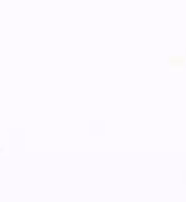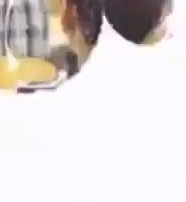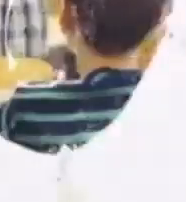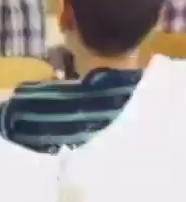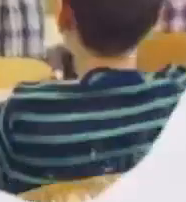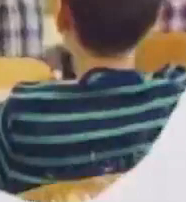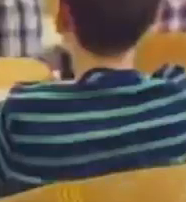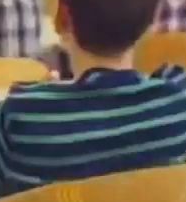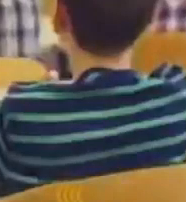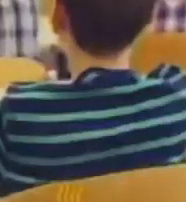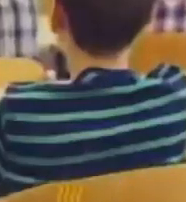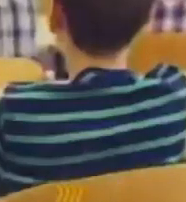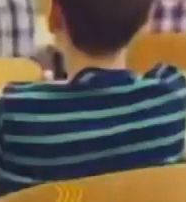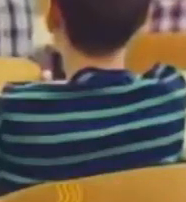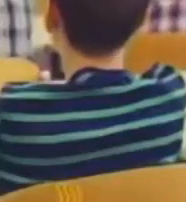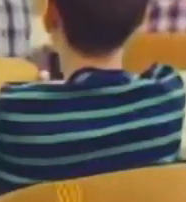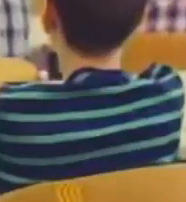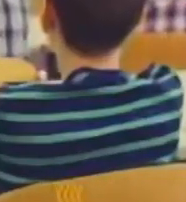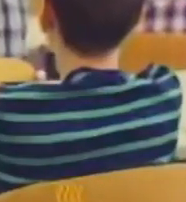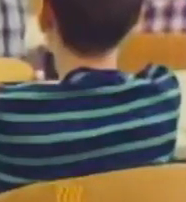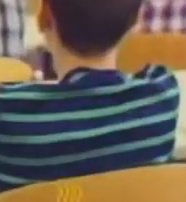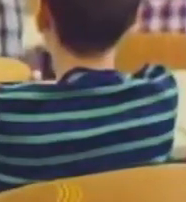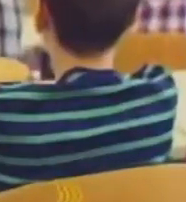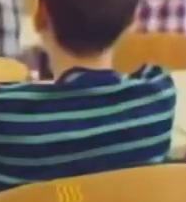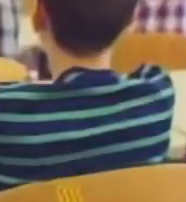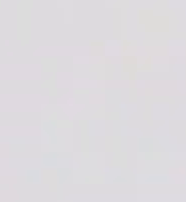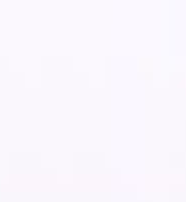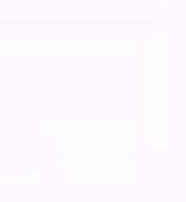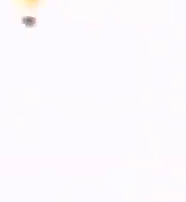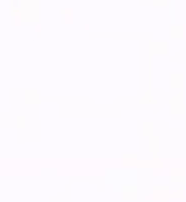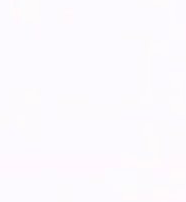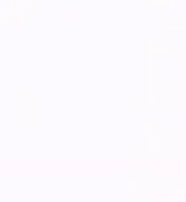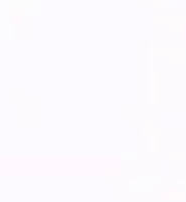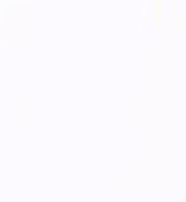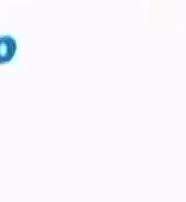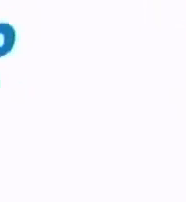A continuación, comunicación y lenguaje segundo básico.